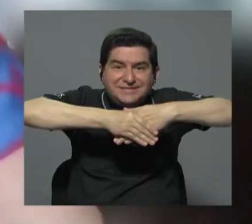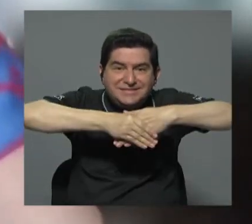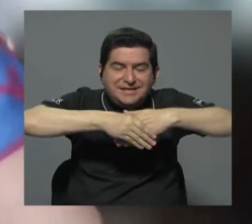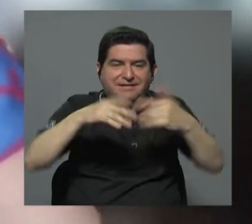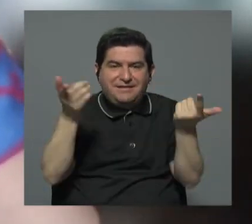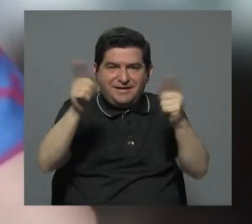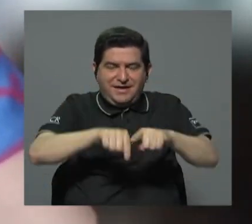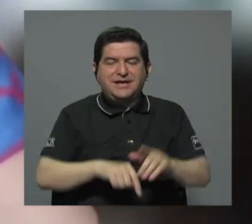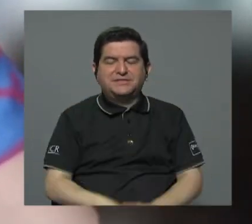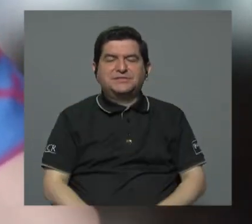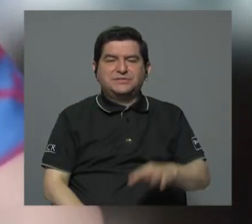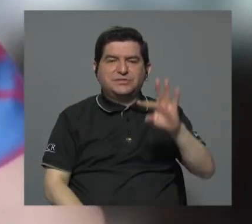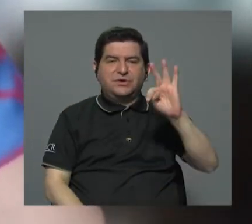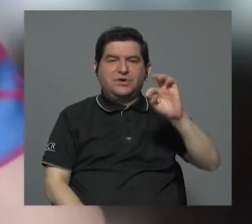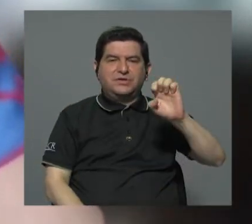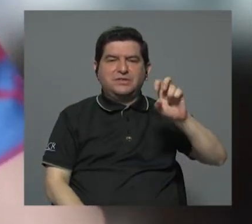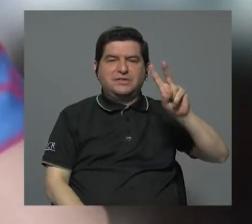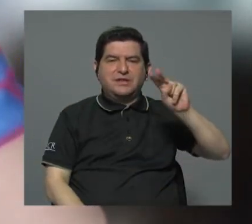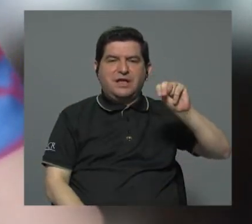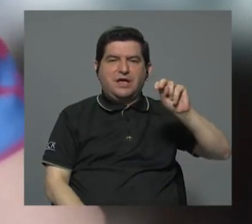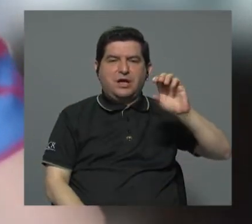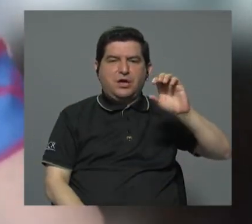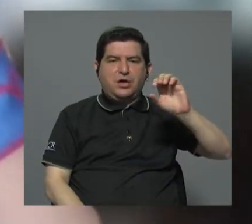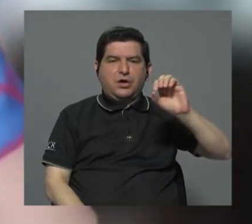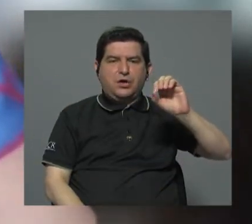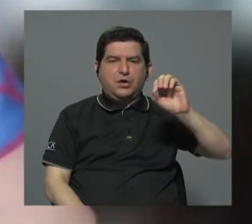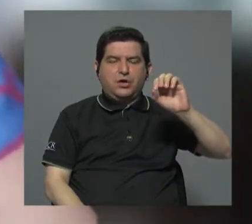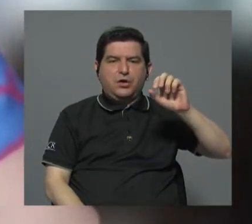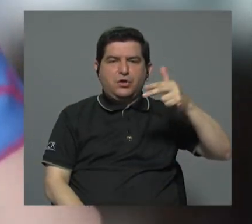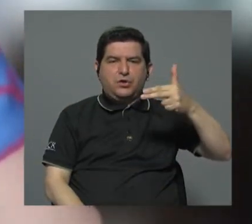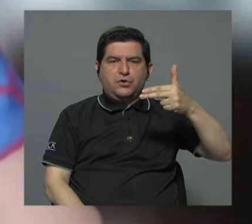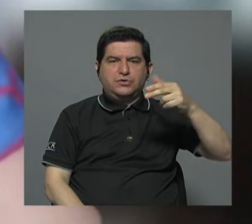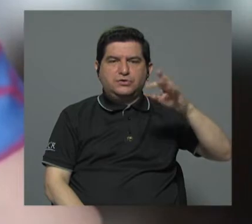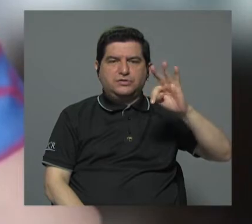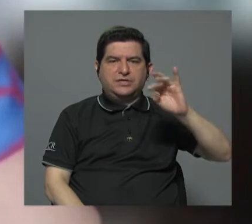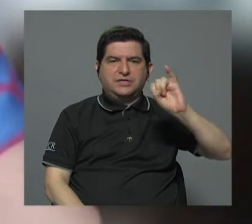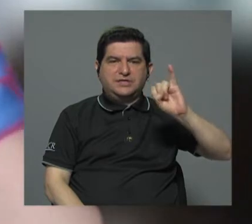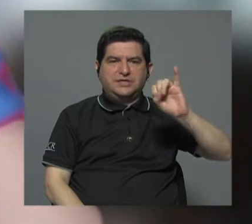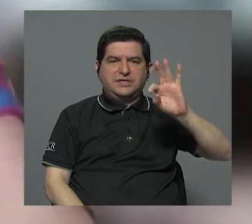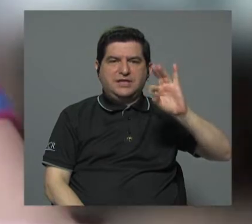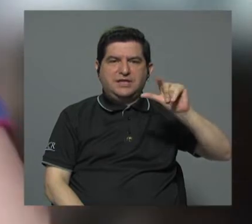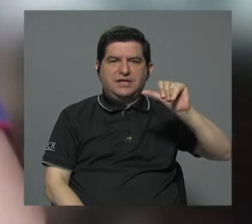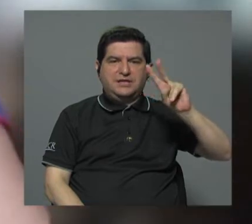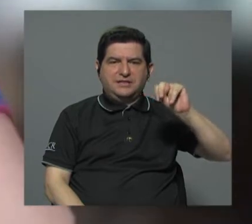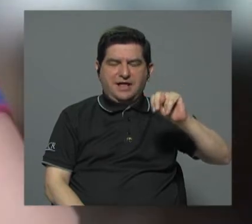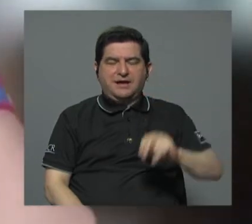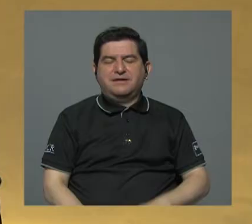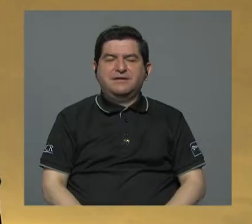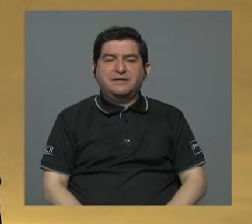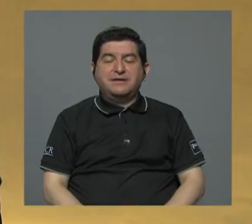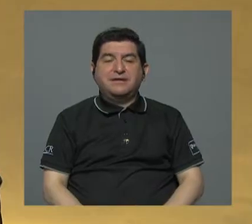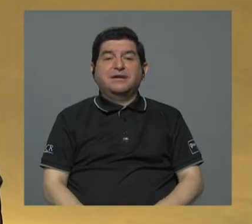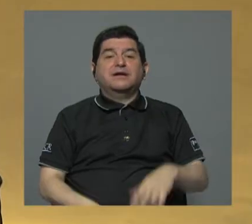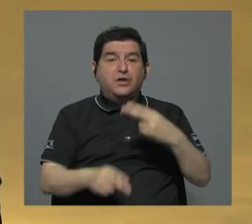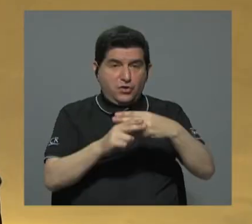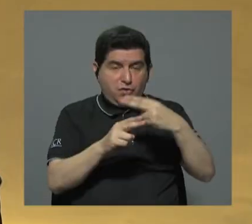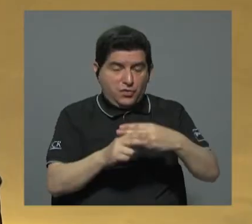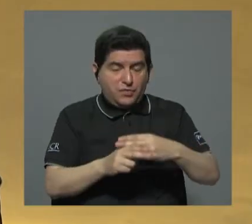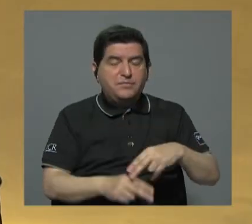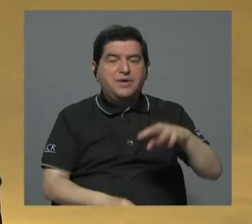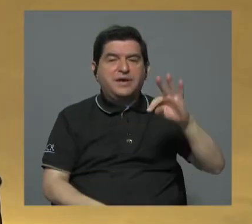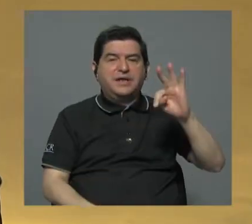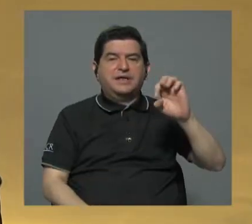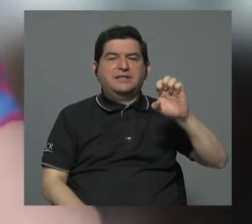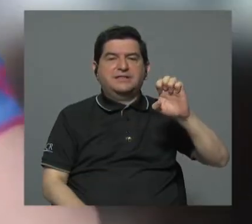caso Tenochtitlan, que es lo que yo trabajo, ¿no?, como que se conocen comúnmente como aztecas, pero son los tenochcas, la gente que vive en la